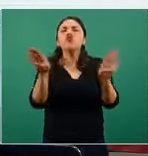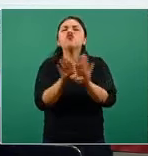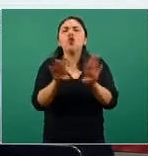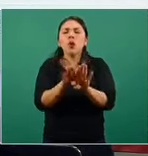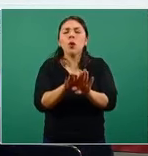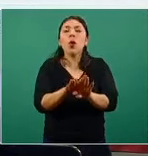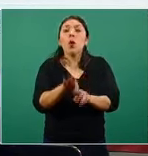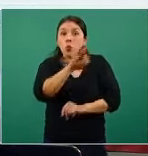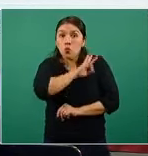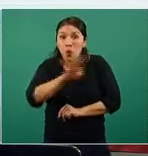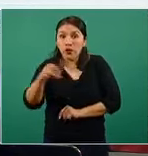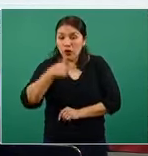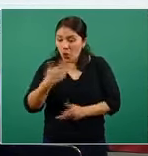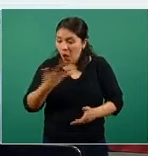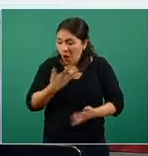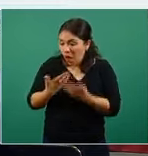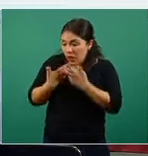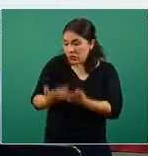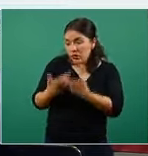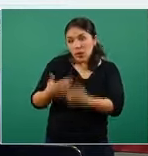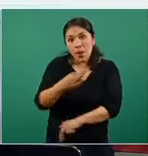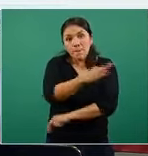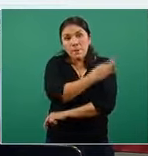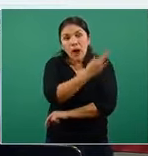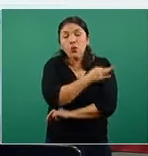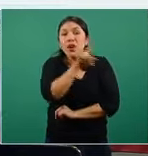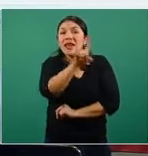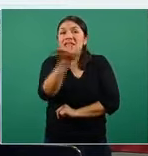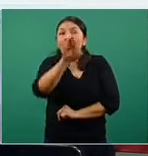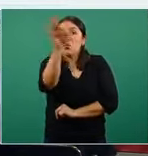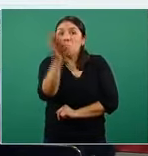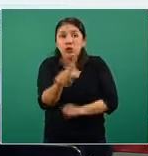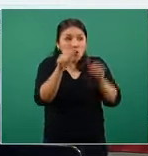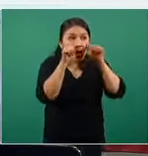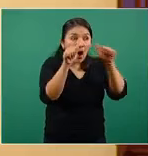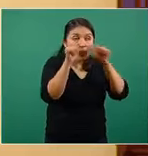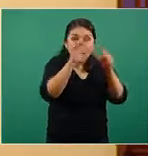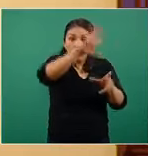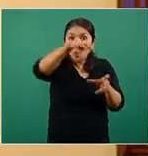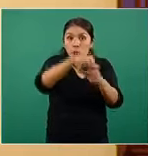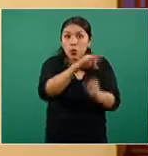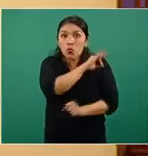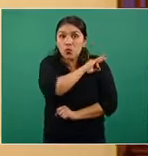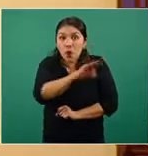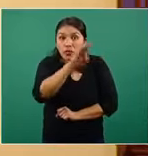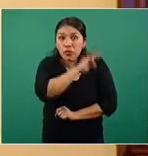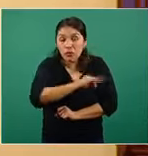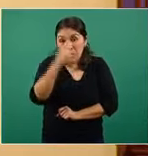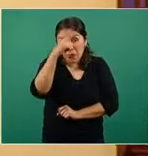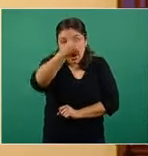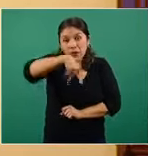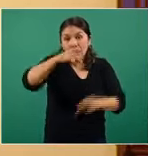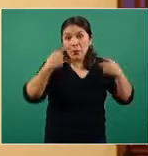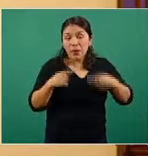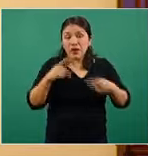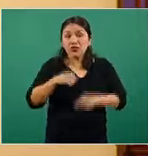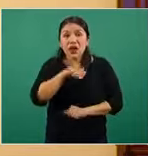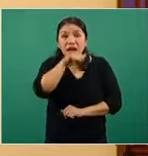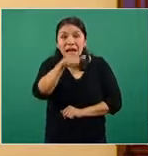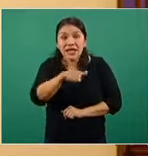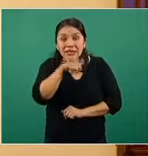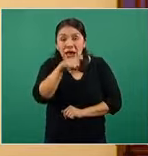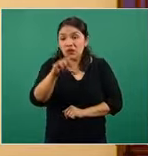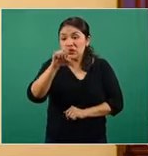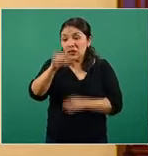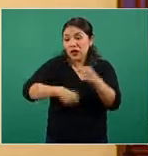podía cubrirse al 100% o lo más cerca al 100% de la población adulta mayor de 60 años